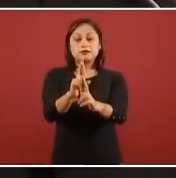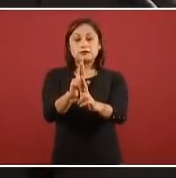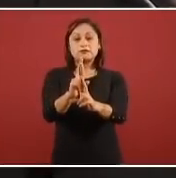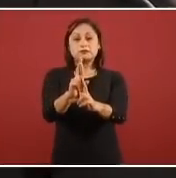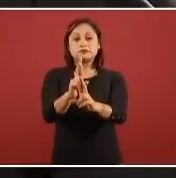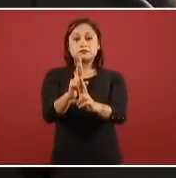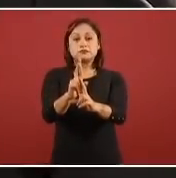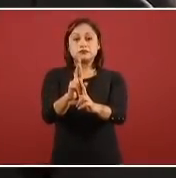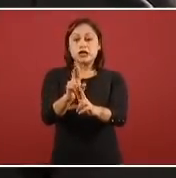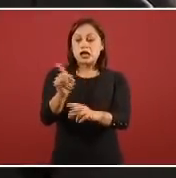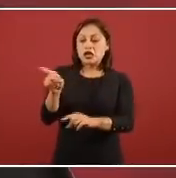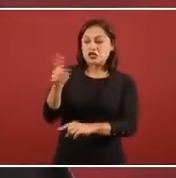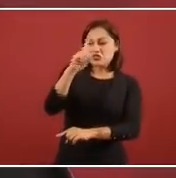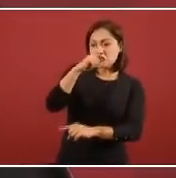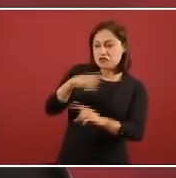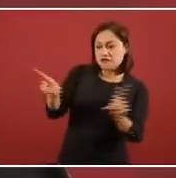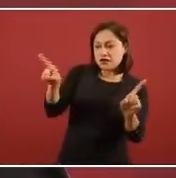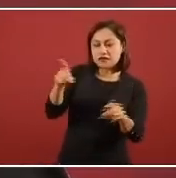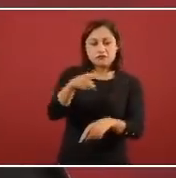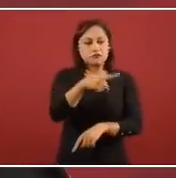a disentir.